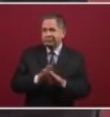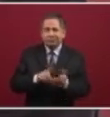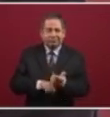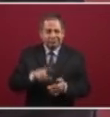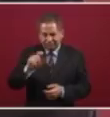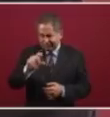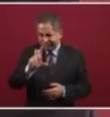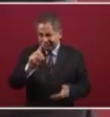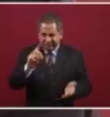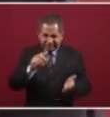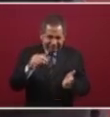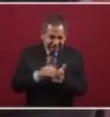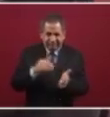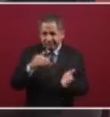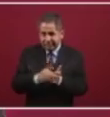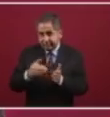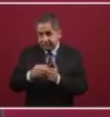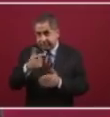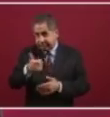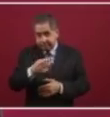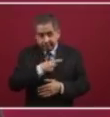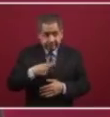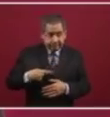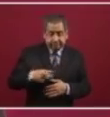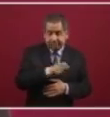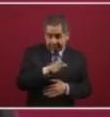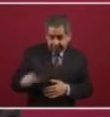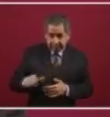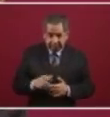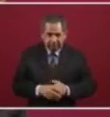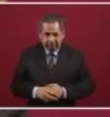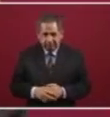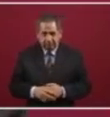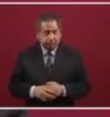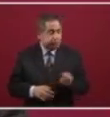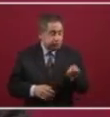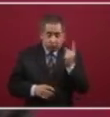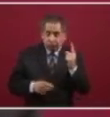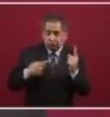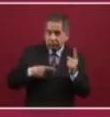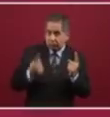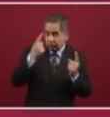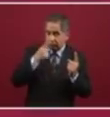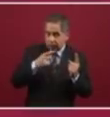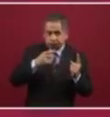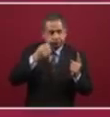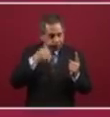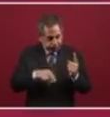30 mil millones de pesos. Un golpe.